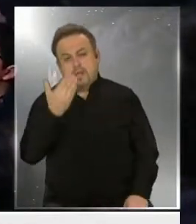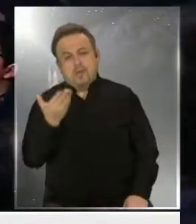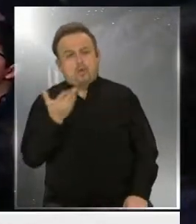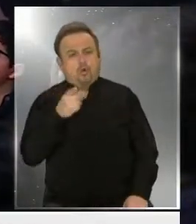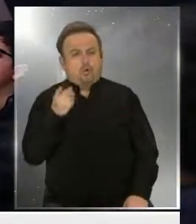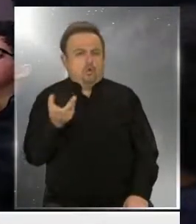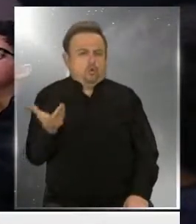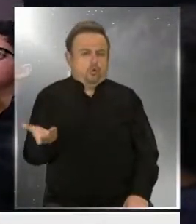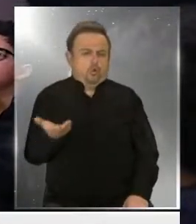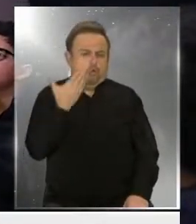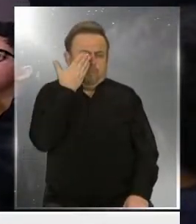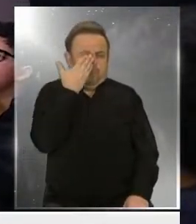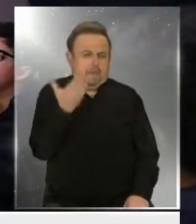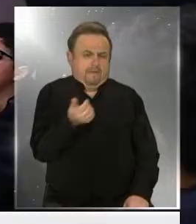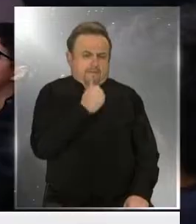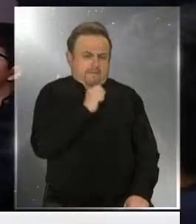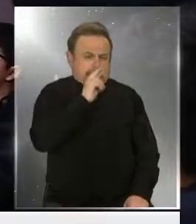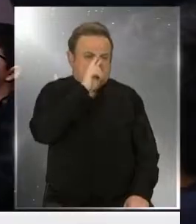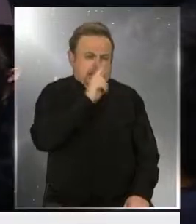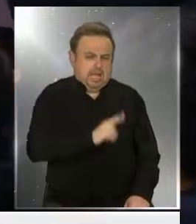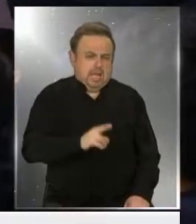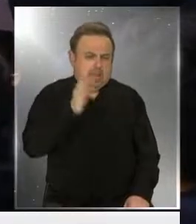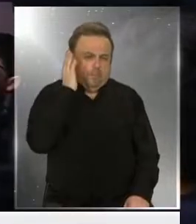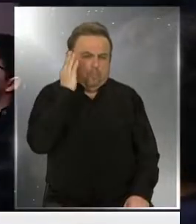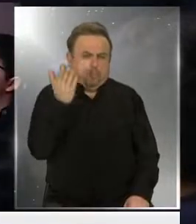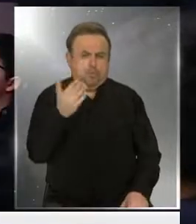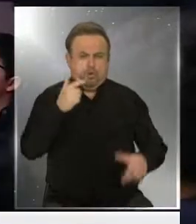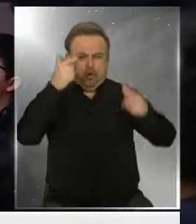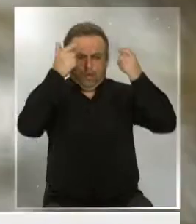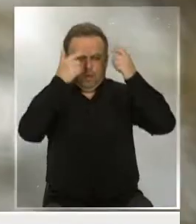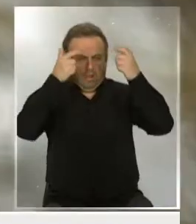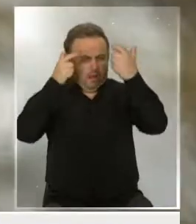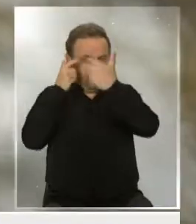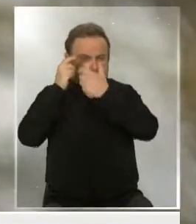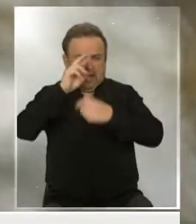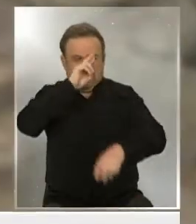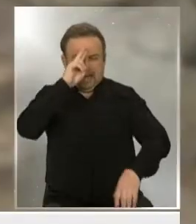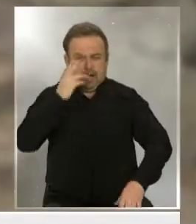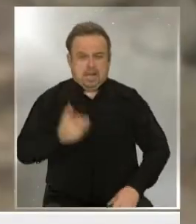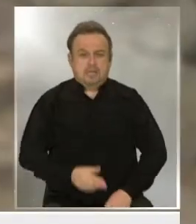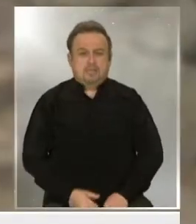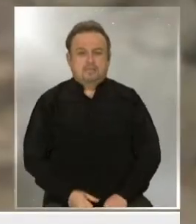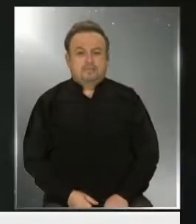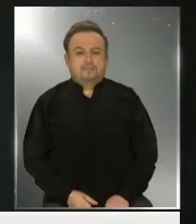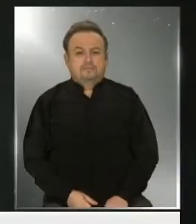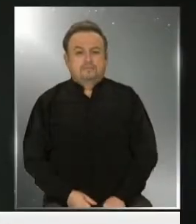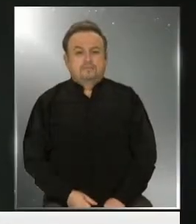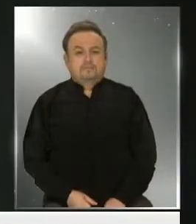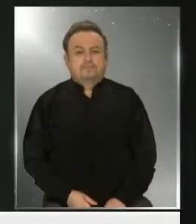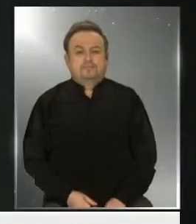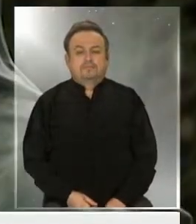está teniendo esa falta de respeto, una mujer con la corona del rey?